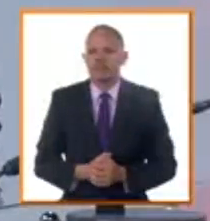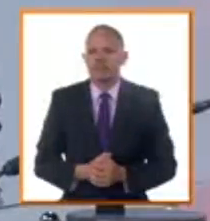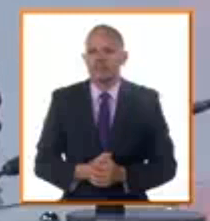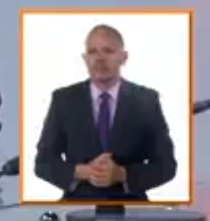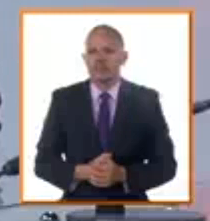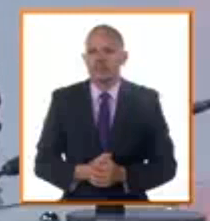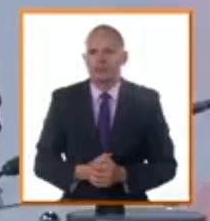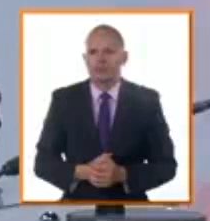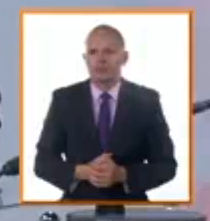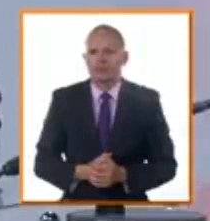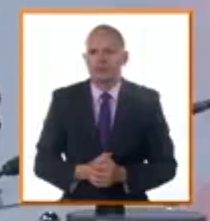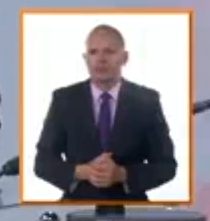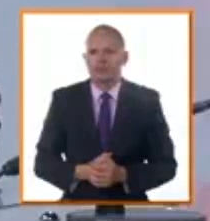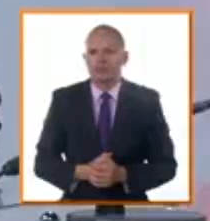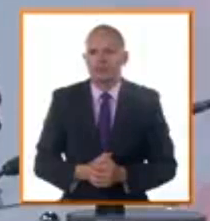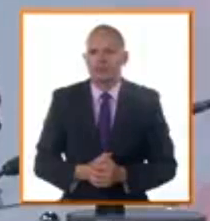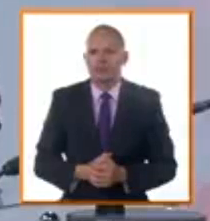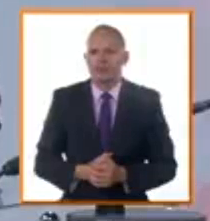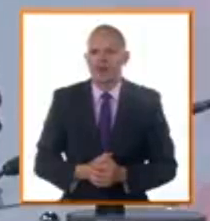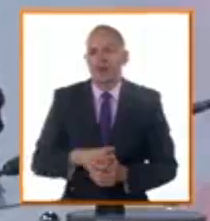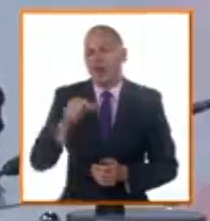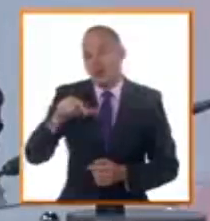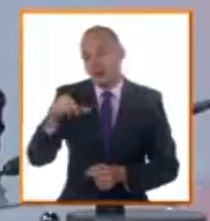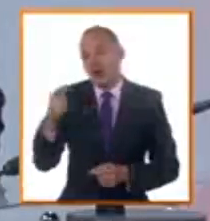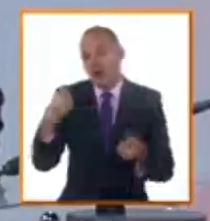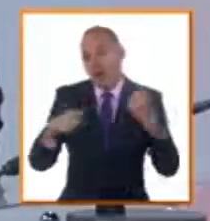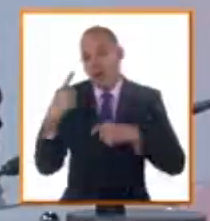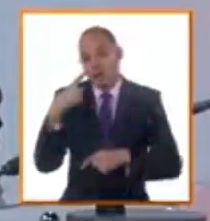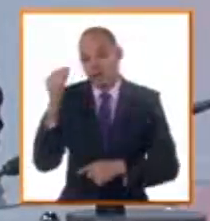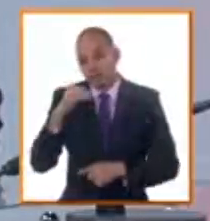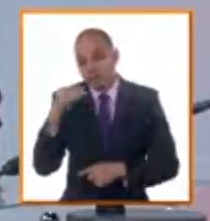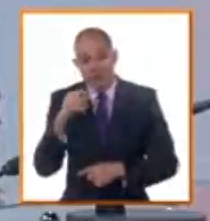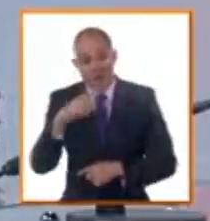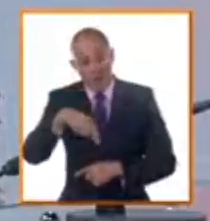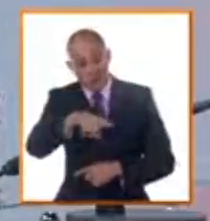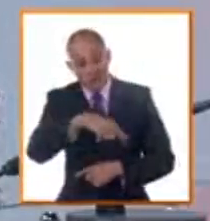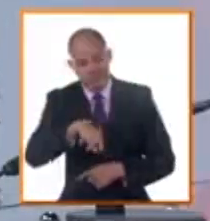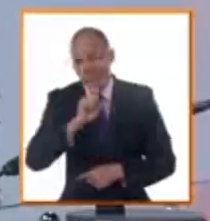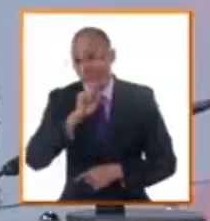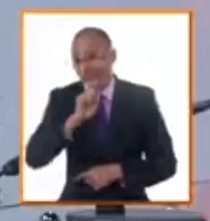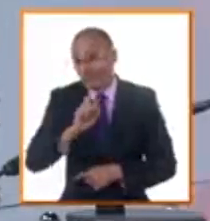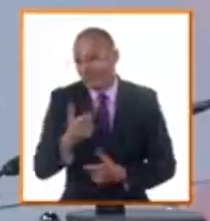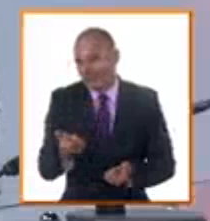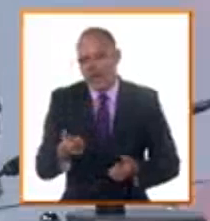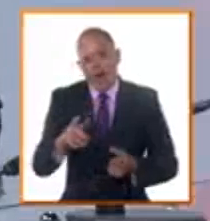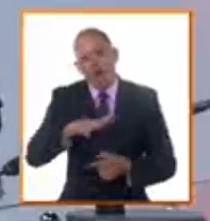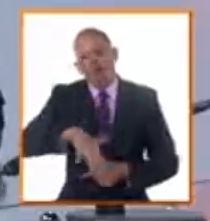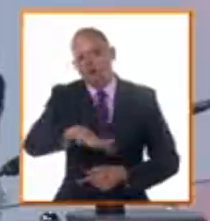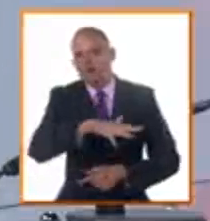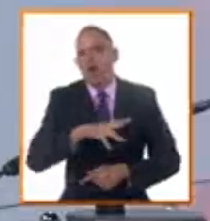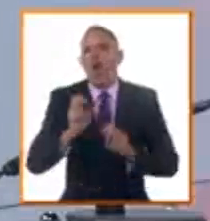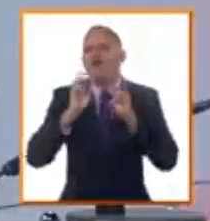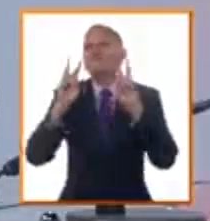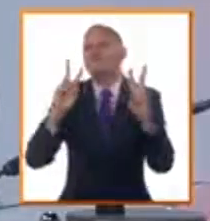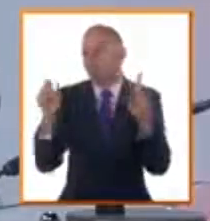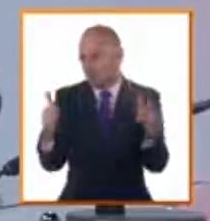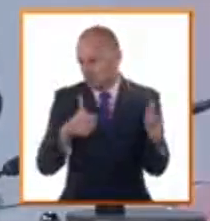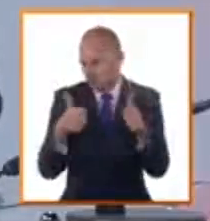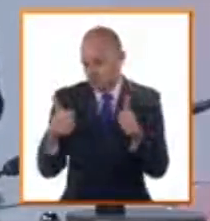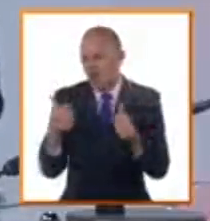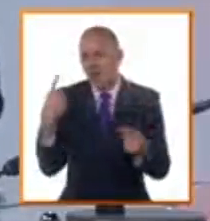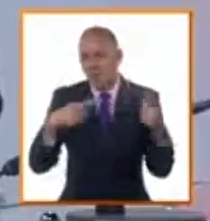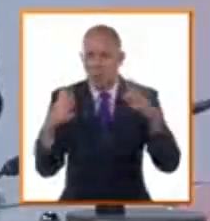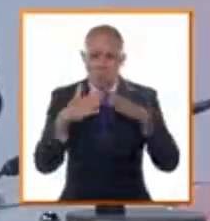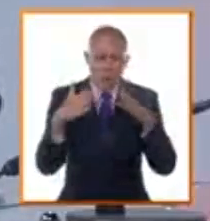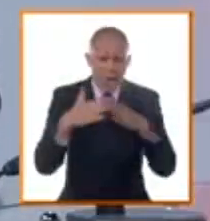llegaron a poder salvar recursos, aunque sí, por suerte, salvar la vida hasta ahora, que sepamos